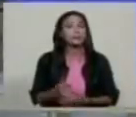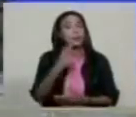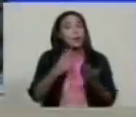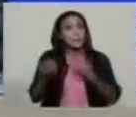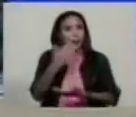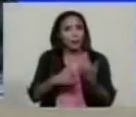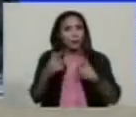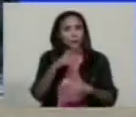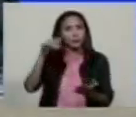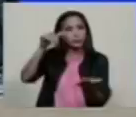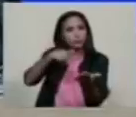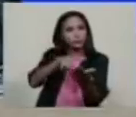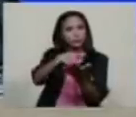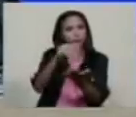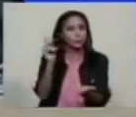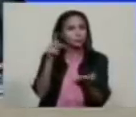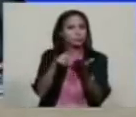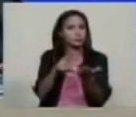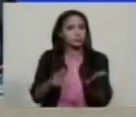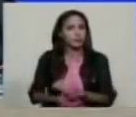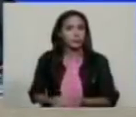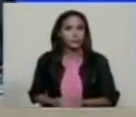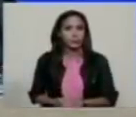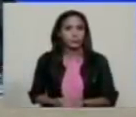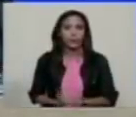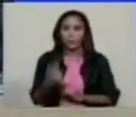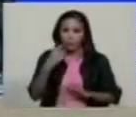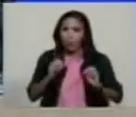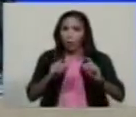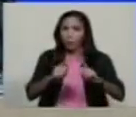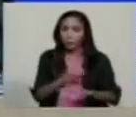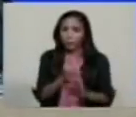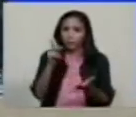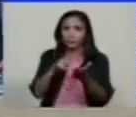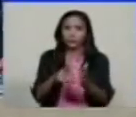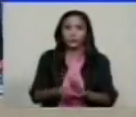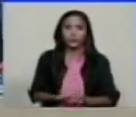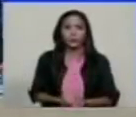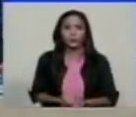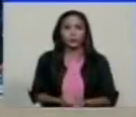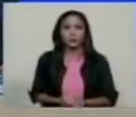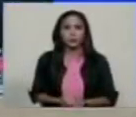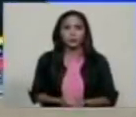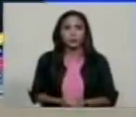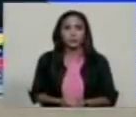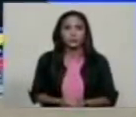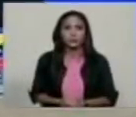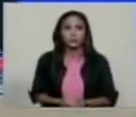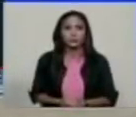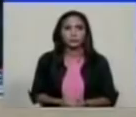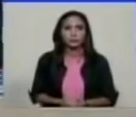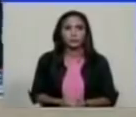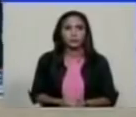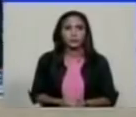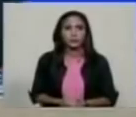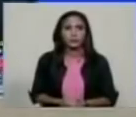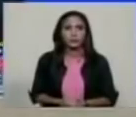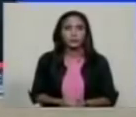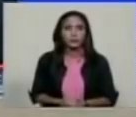Shanghái, no pierdan un segundo, no pierdan oportunidad. Ha llegado la hora de establecer